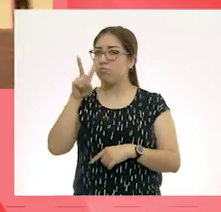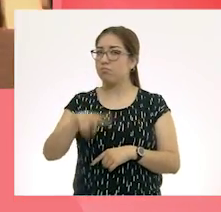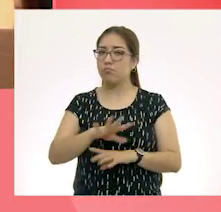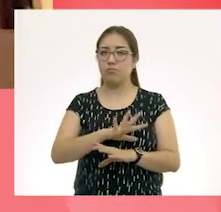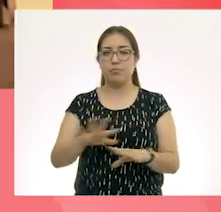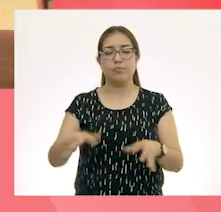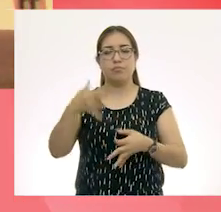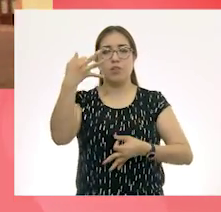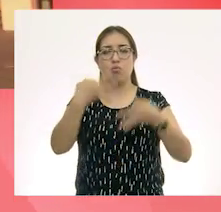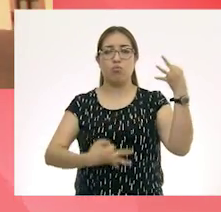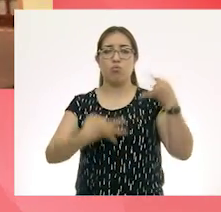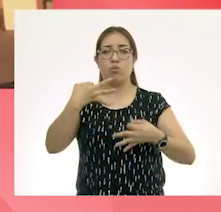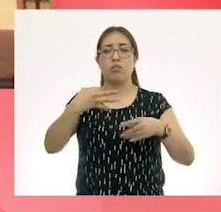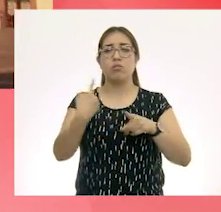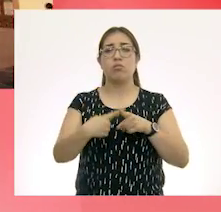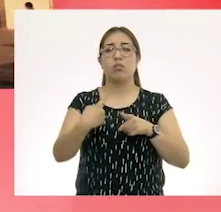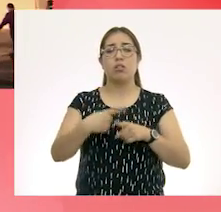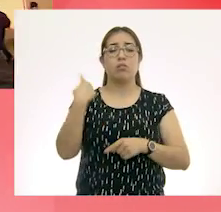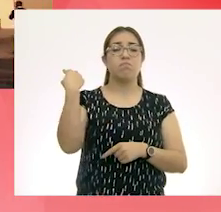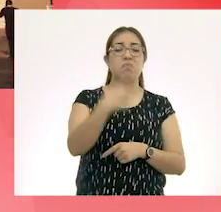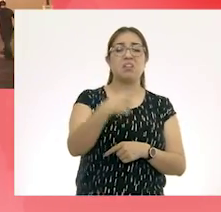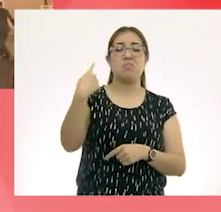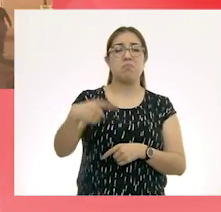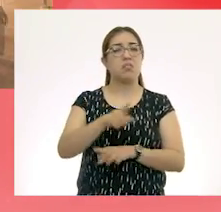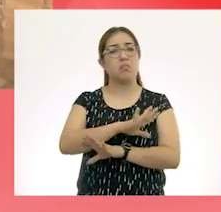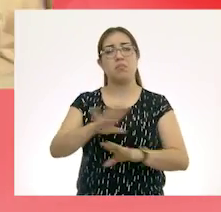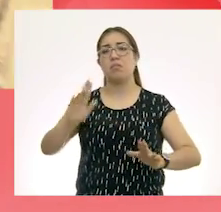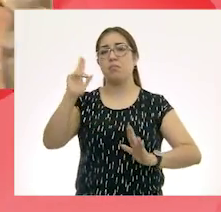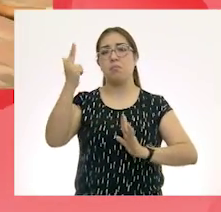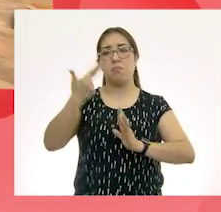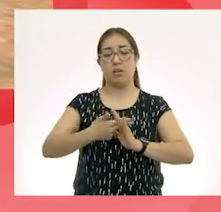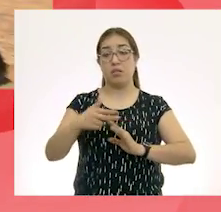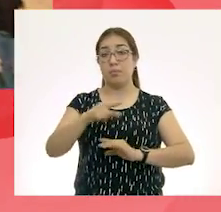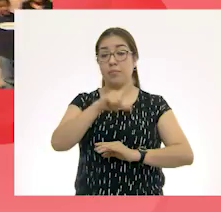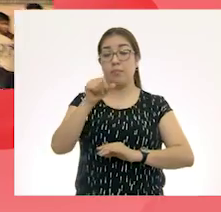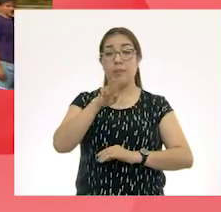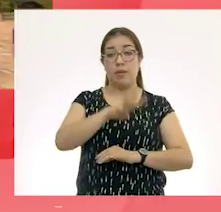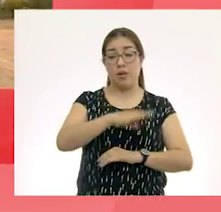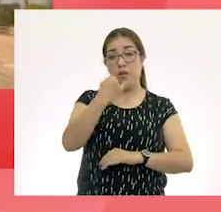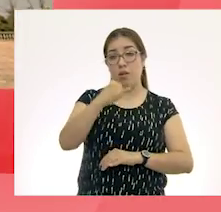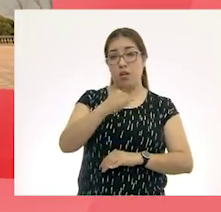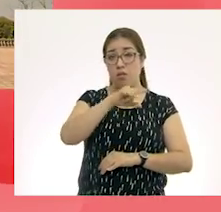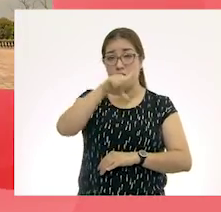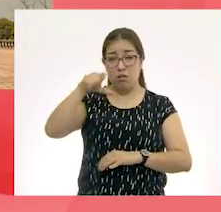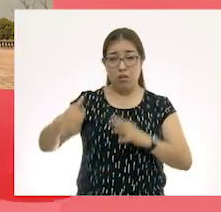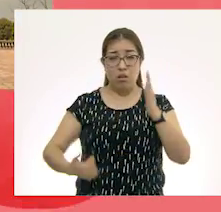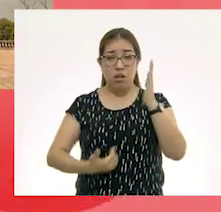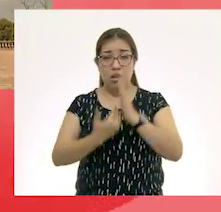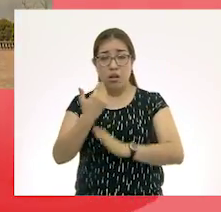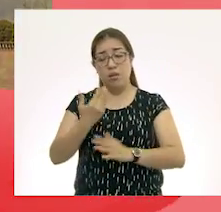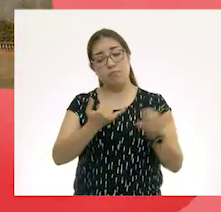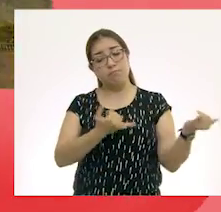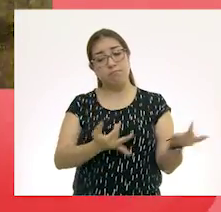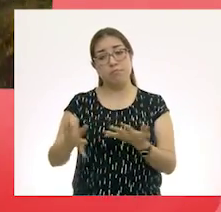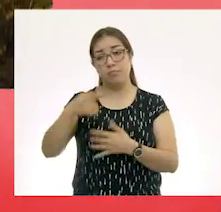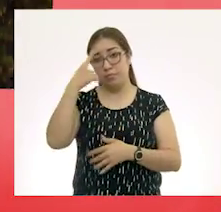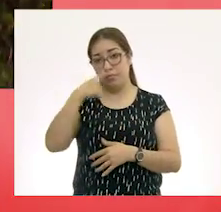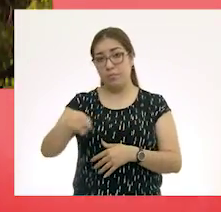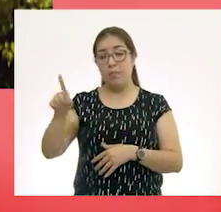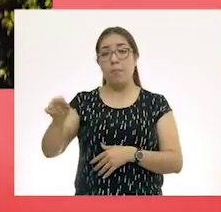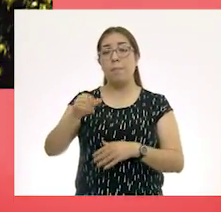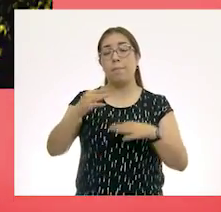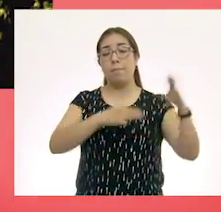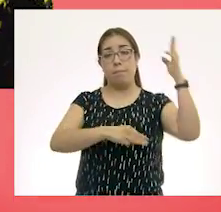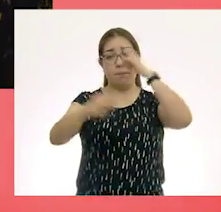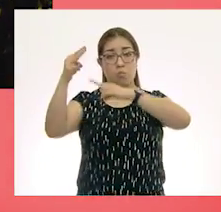un tribunal de guerra y sentenciados al fusilamiento. El 19 de junio, al amanecer, fueron llevados al Cerro de las Campanas